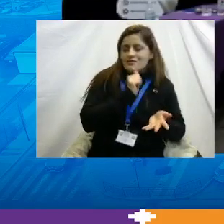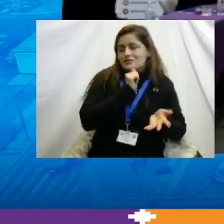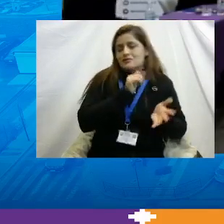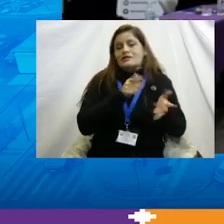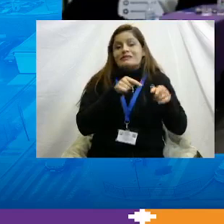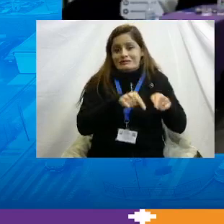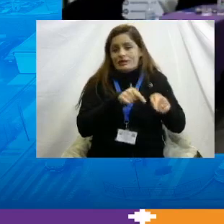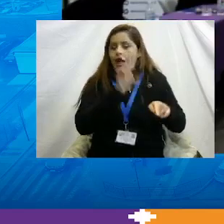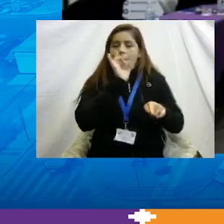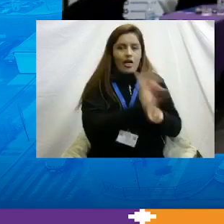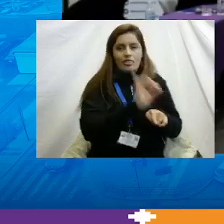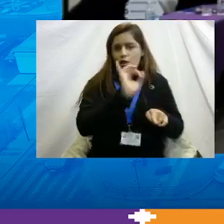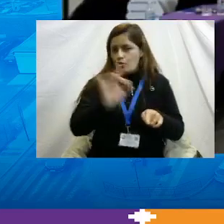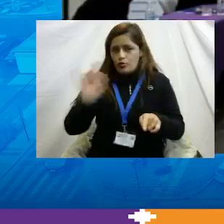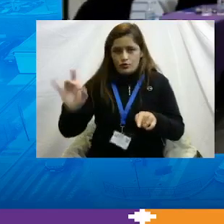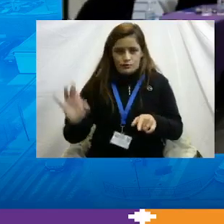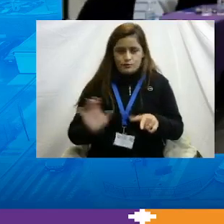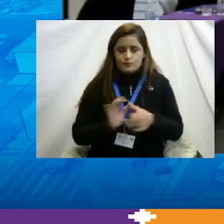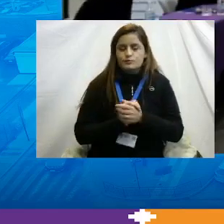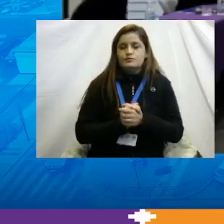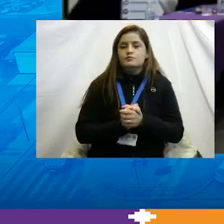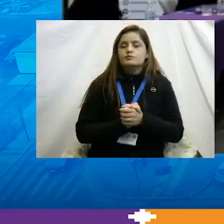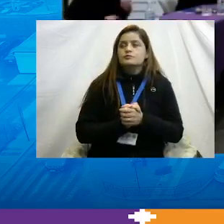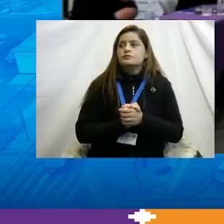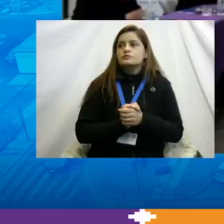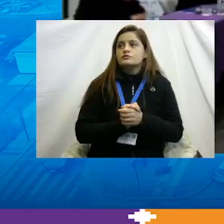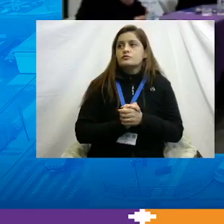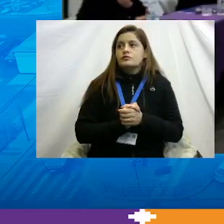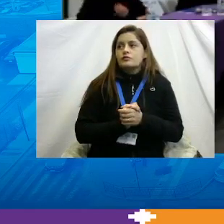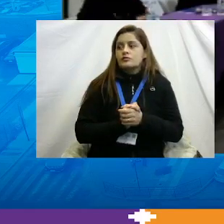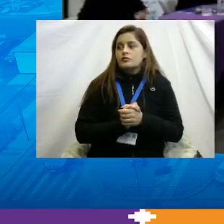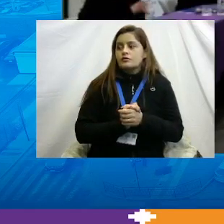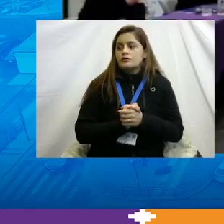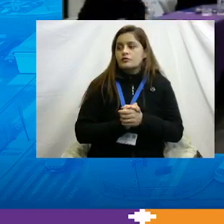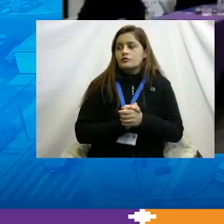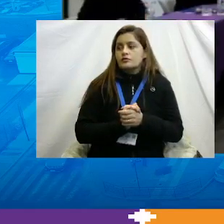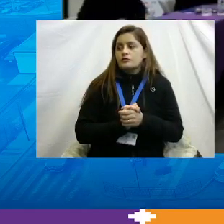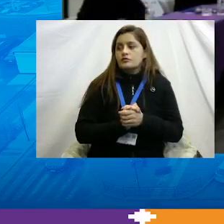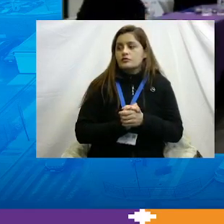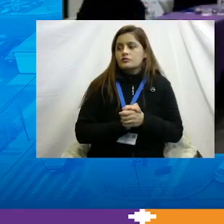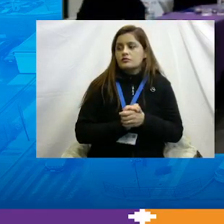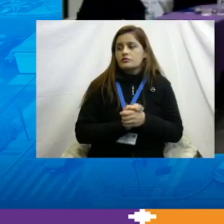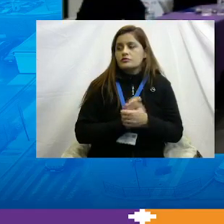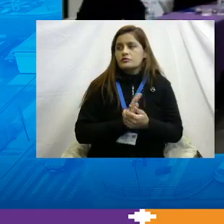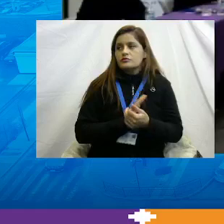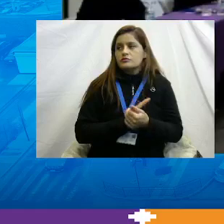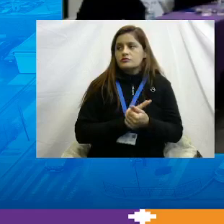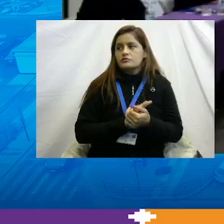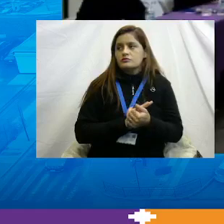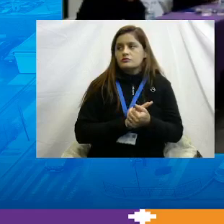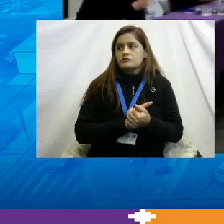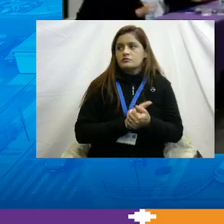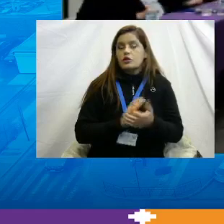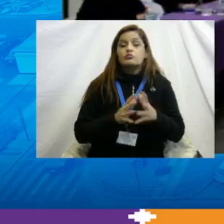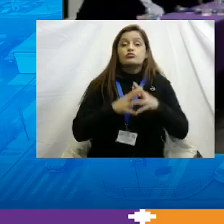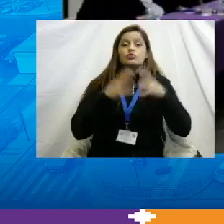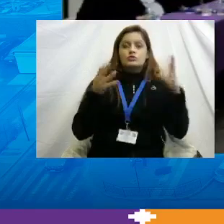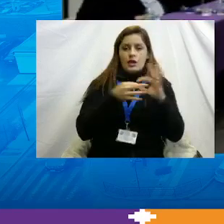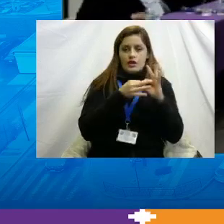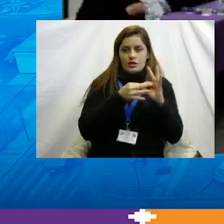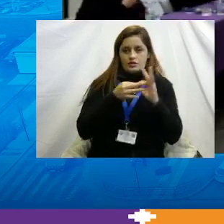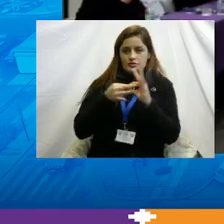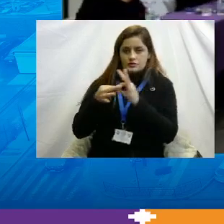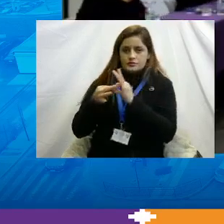de renovar. Pero tiene que ver con eso. Muchas gracias, directora. Bueno, el equipo